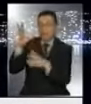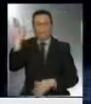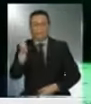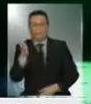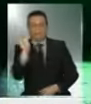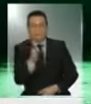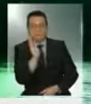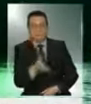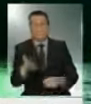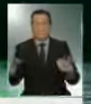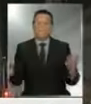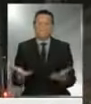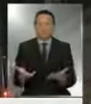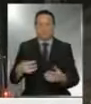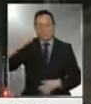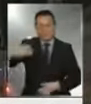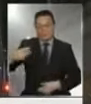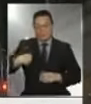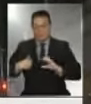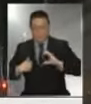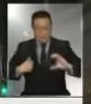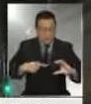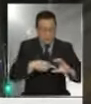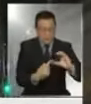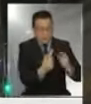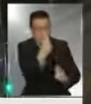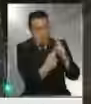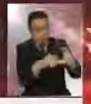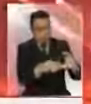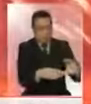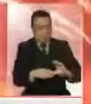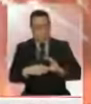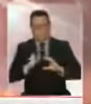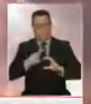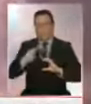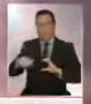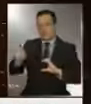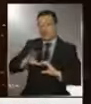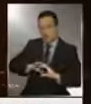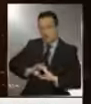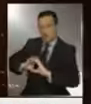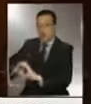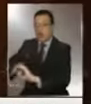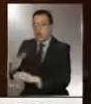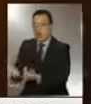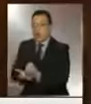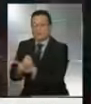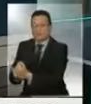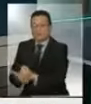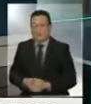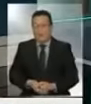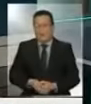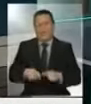artificiales todo debido a que los municipios decidieron destinar los recursos a otras áreas para ayudar a la ciudadanía sin embargo